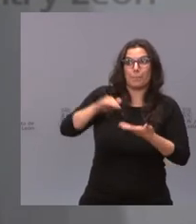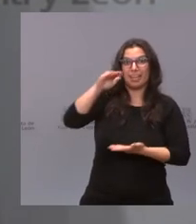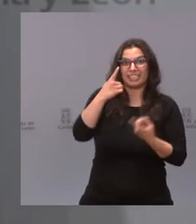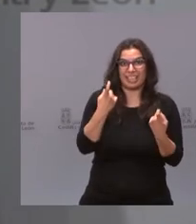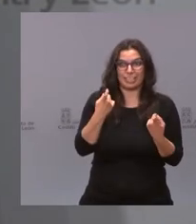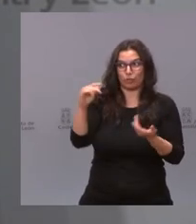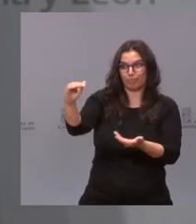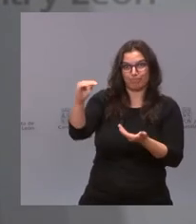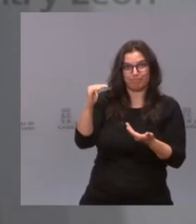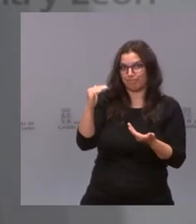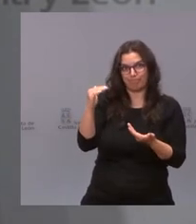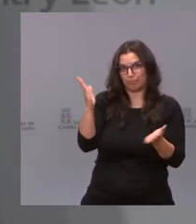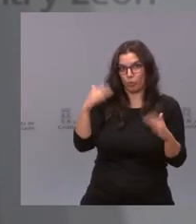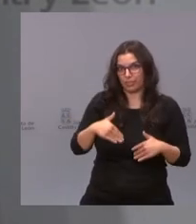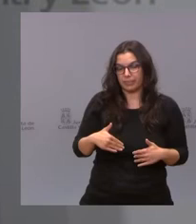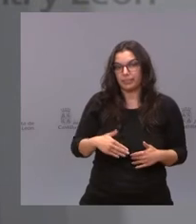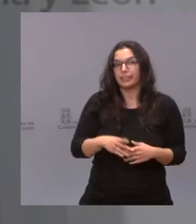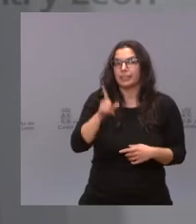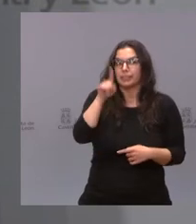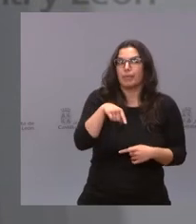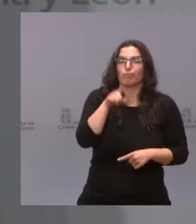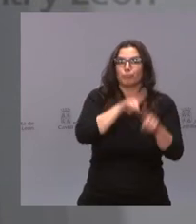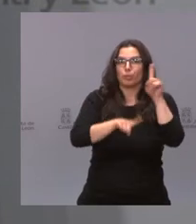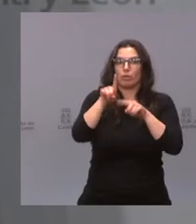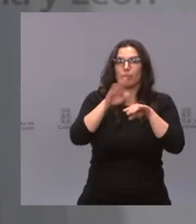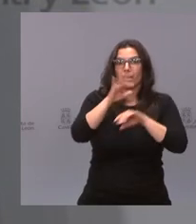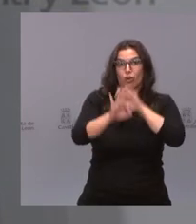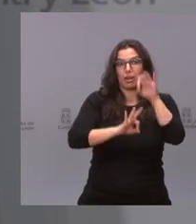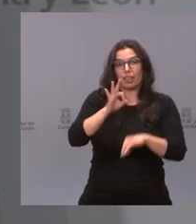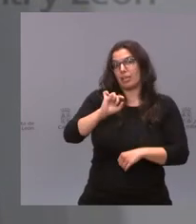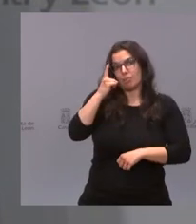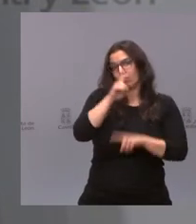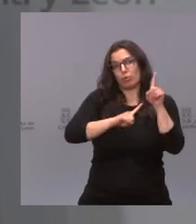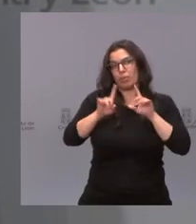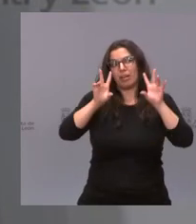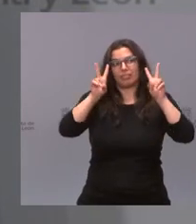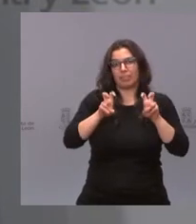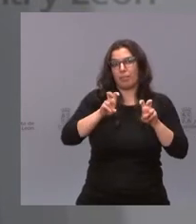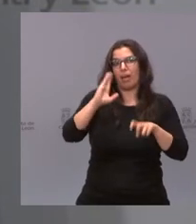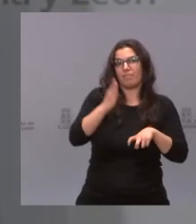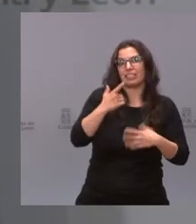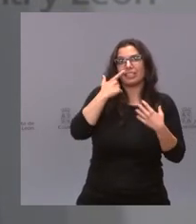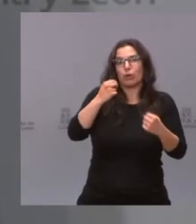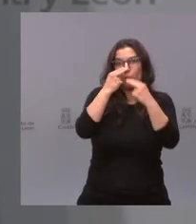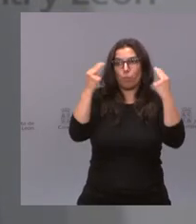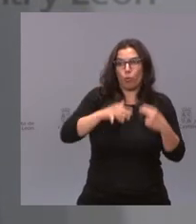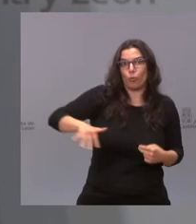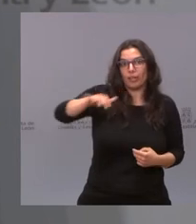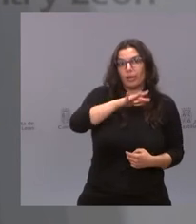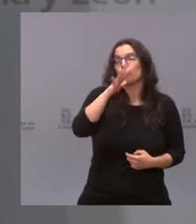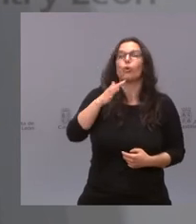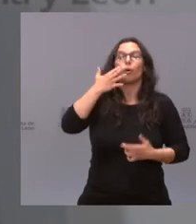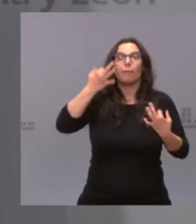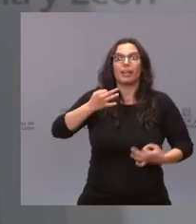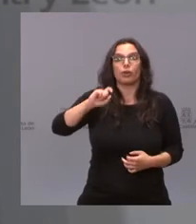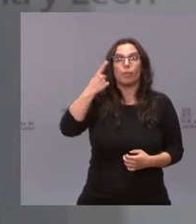Eso es un problema también de logística y sobre todo de salud pública. Porque lo que está claro es que lo que más riesgo tiene